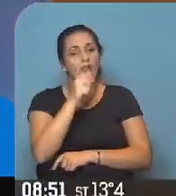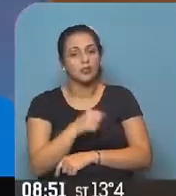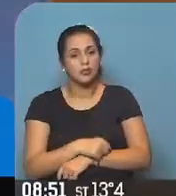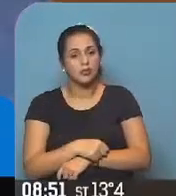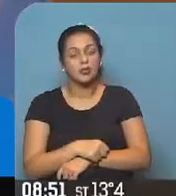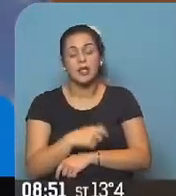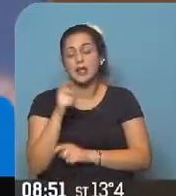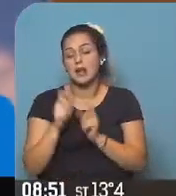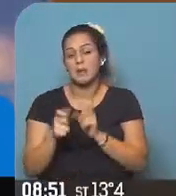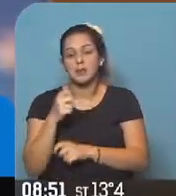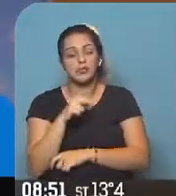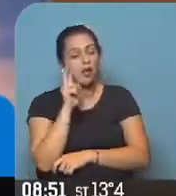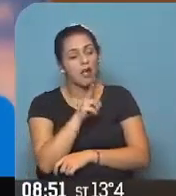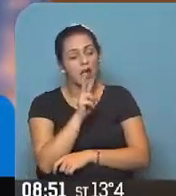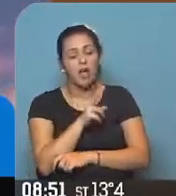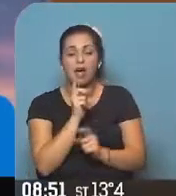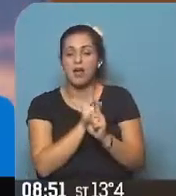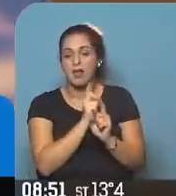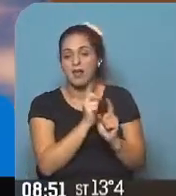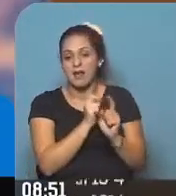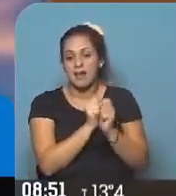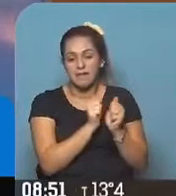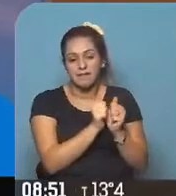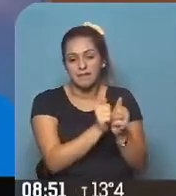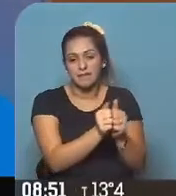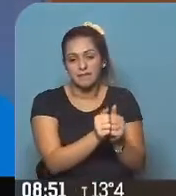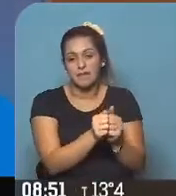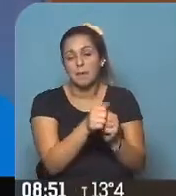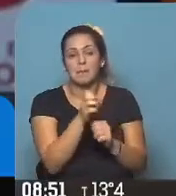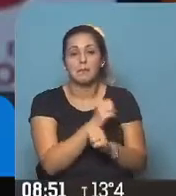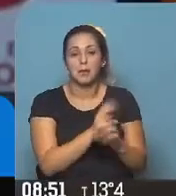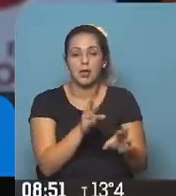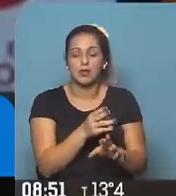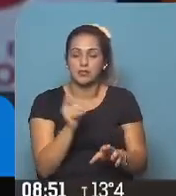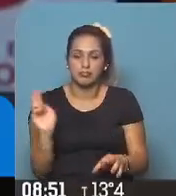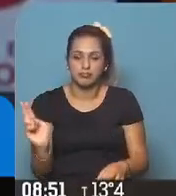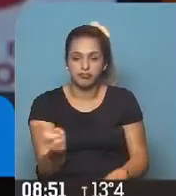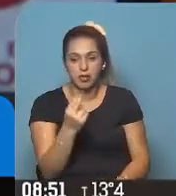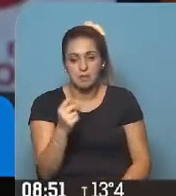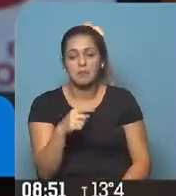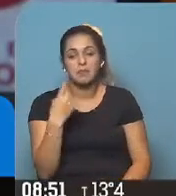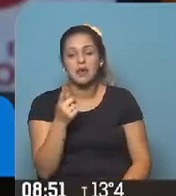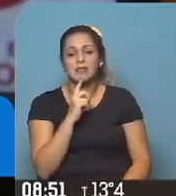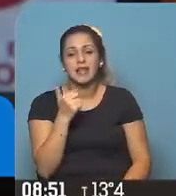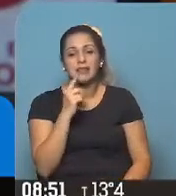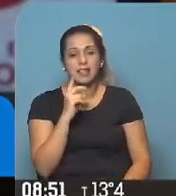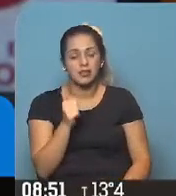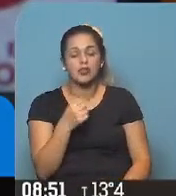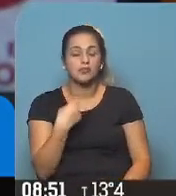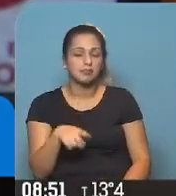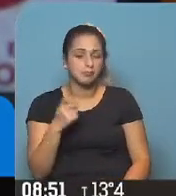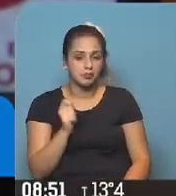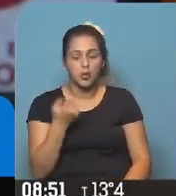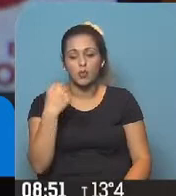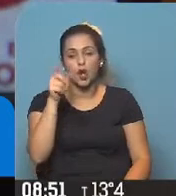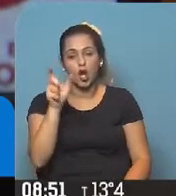ese momento que lo siguieron para lo peor, ¿no? Para la masacre. Sí, bueno, Tatadiós fue Jerónimo Solané,